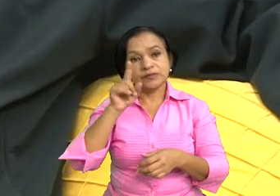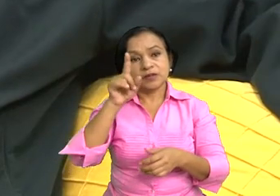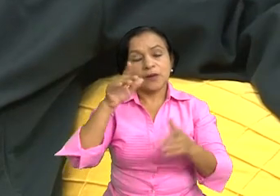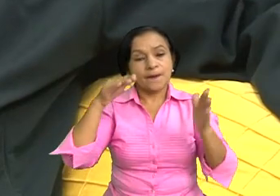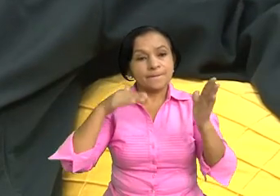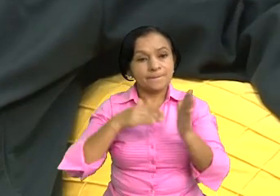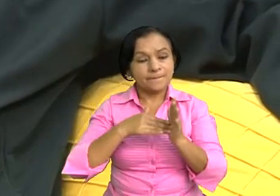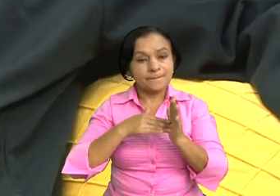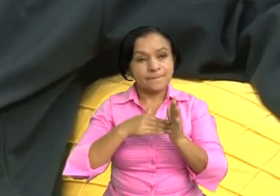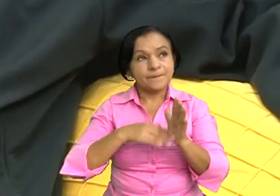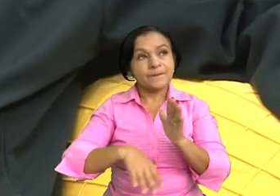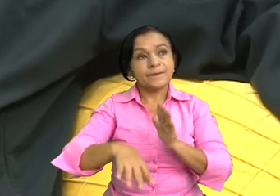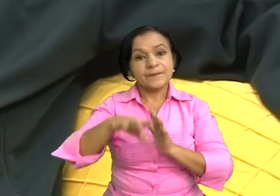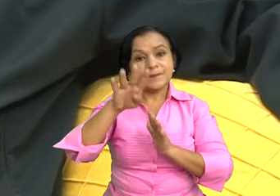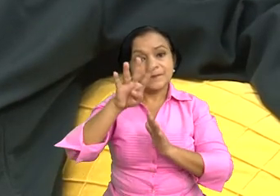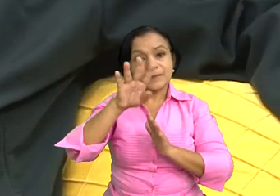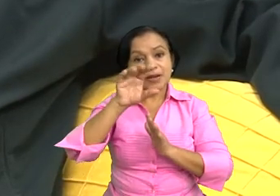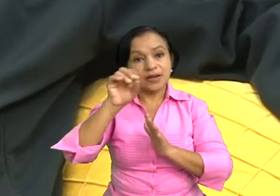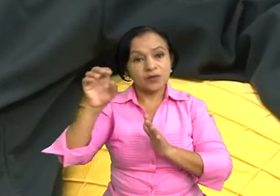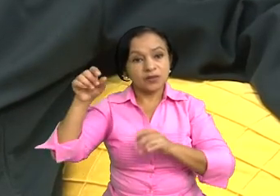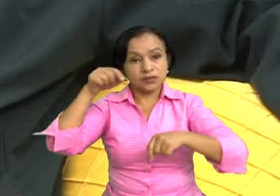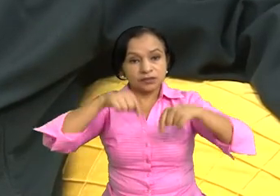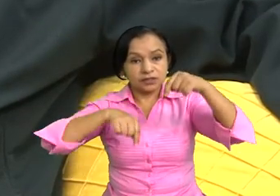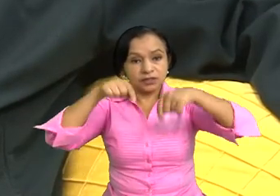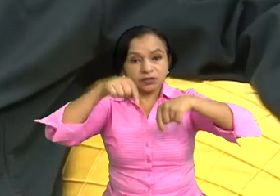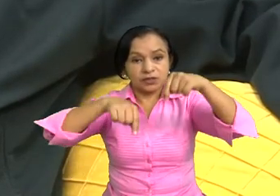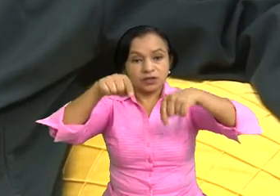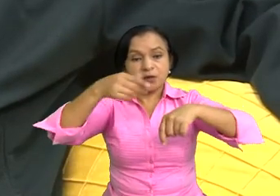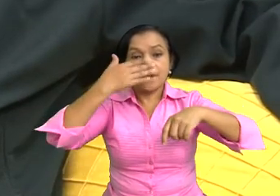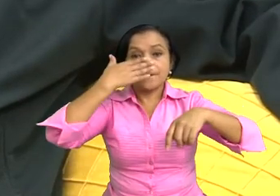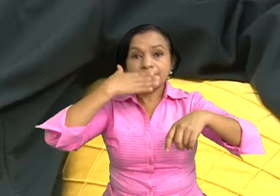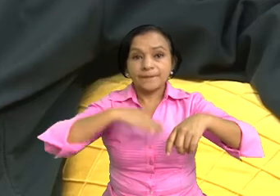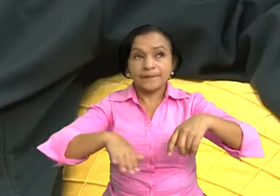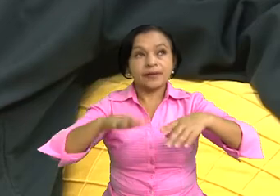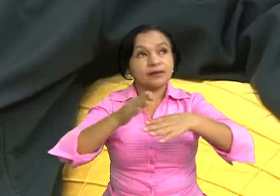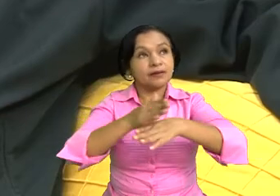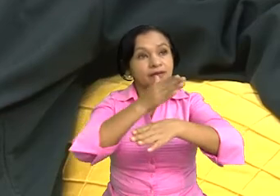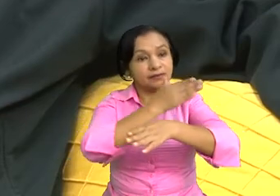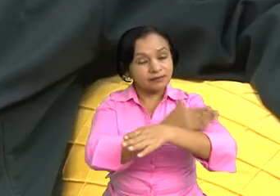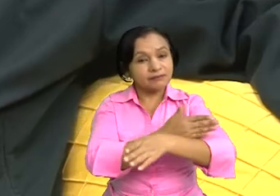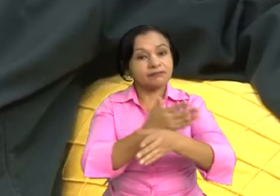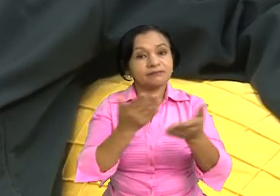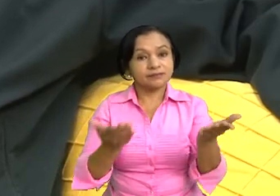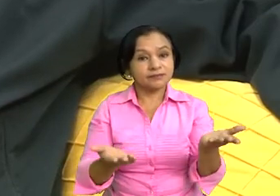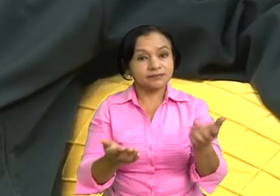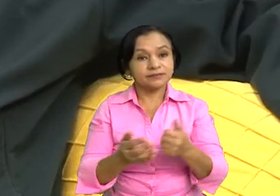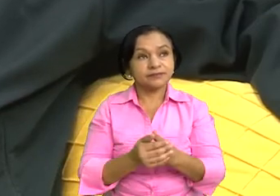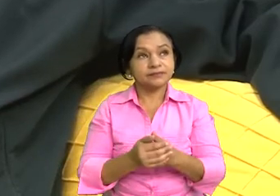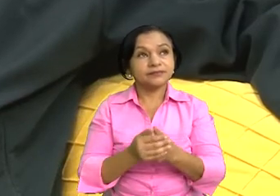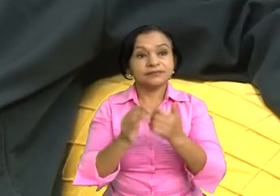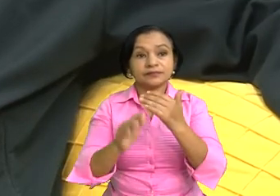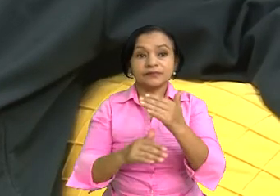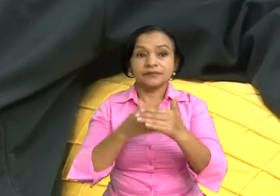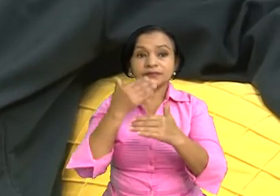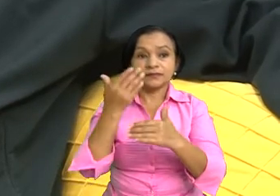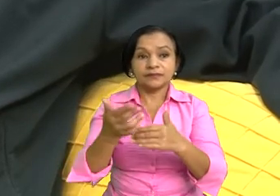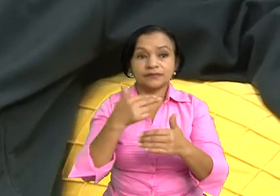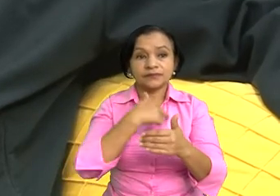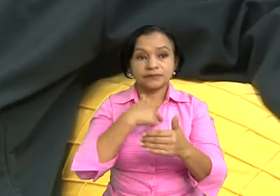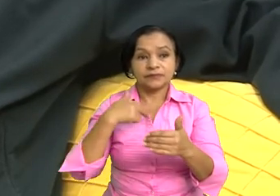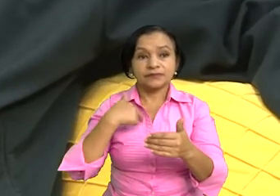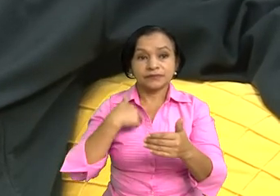1.450 kilómetros de la red vial que estaba en mal estado, heredada, y luego nos dispusimos